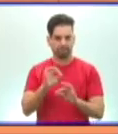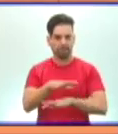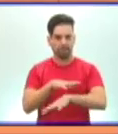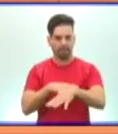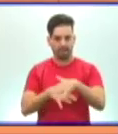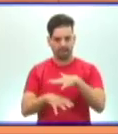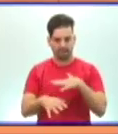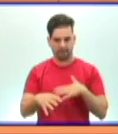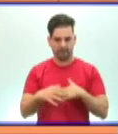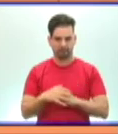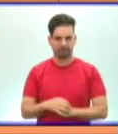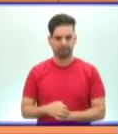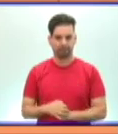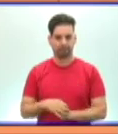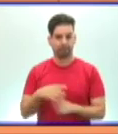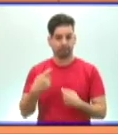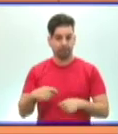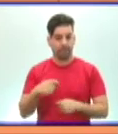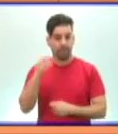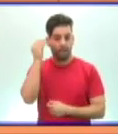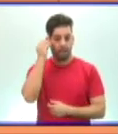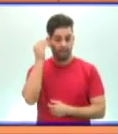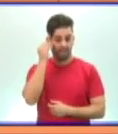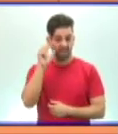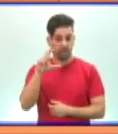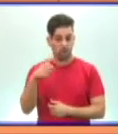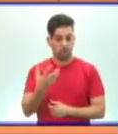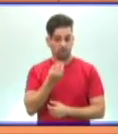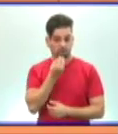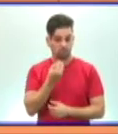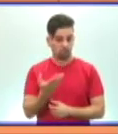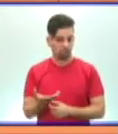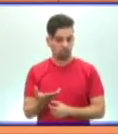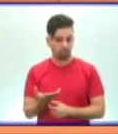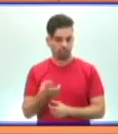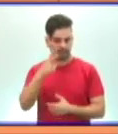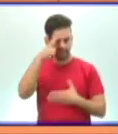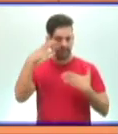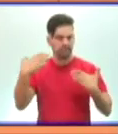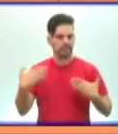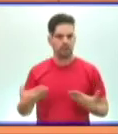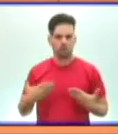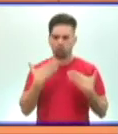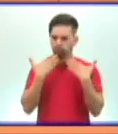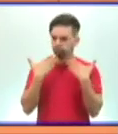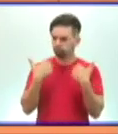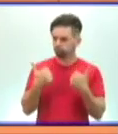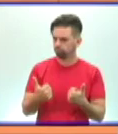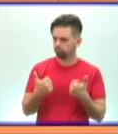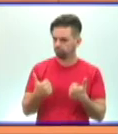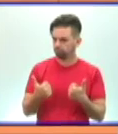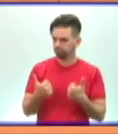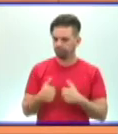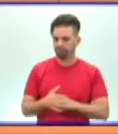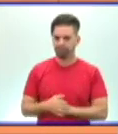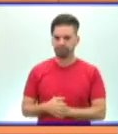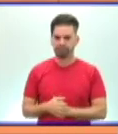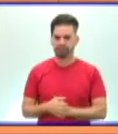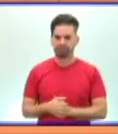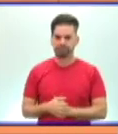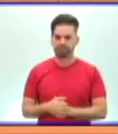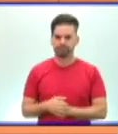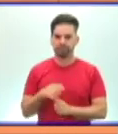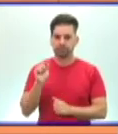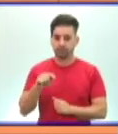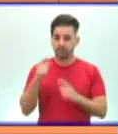nuestros encuentros cómo es posible tener un estado óptimo de salud y para ello es necesario que